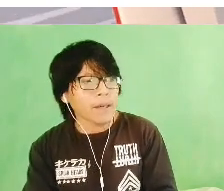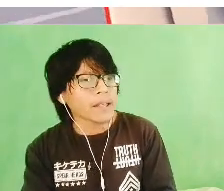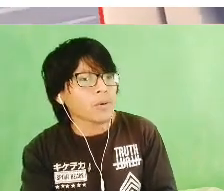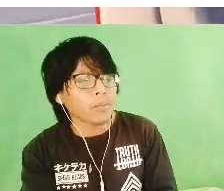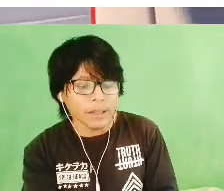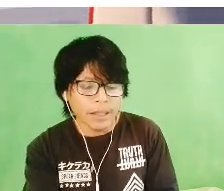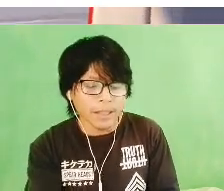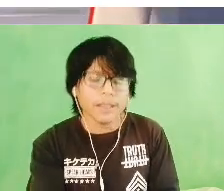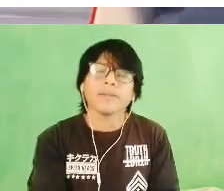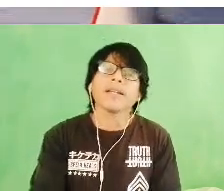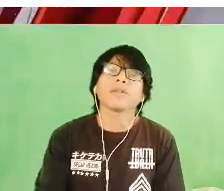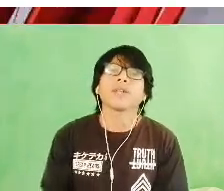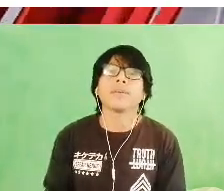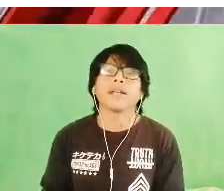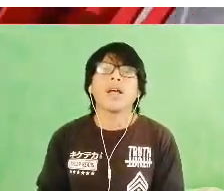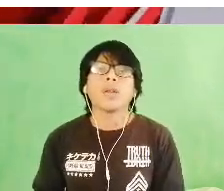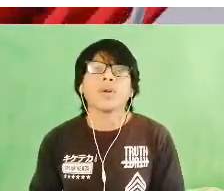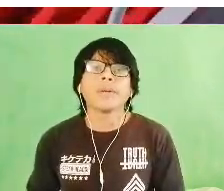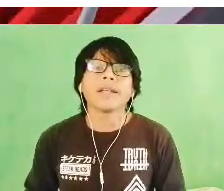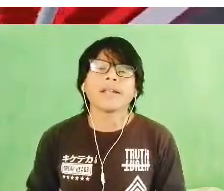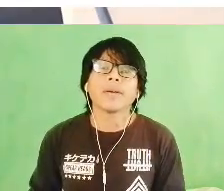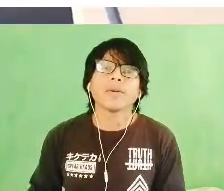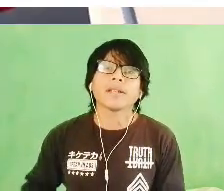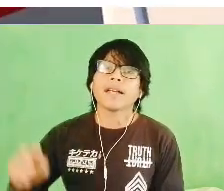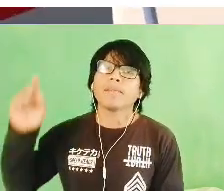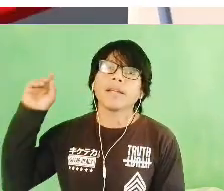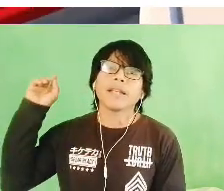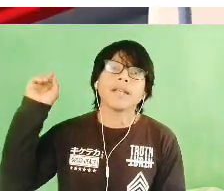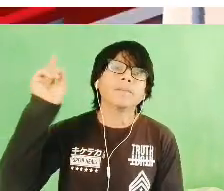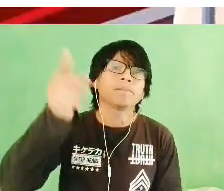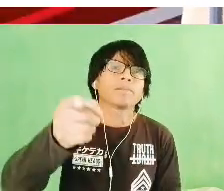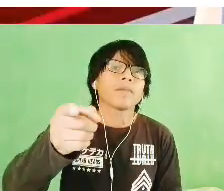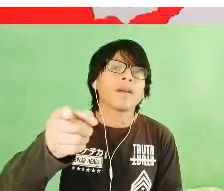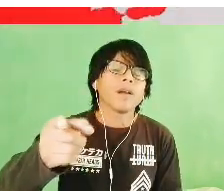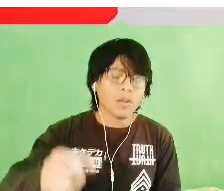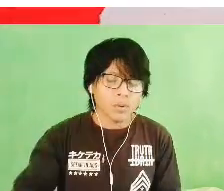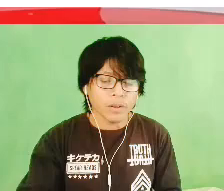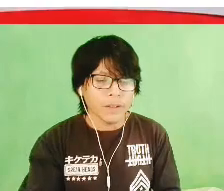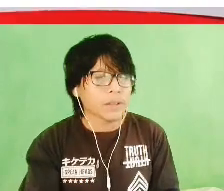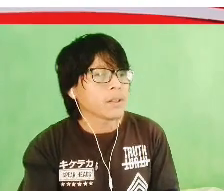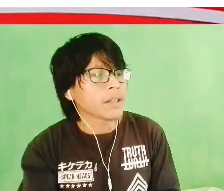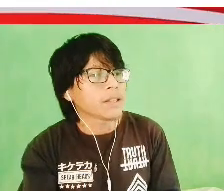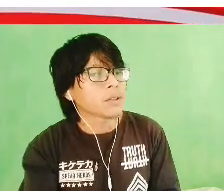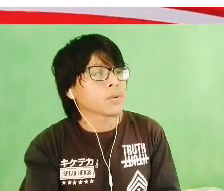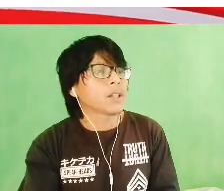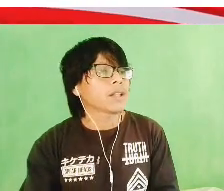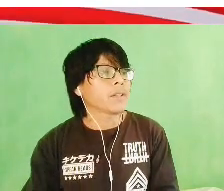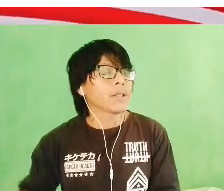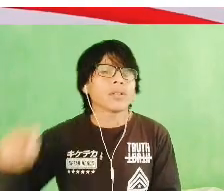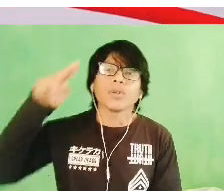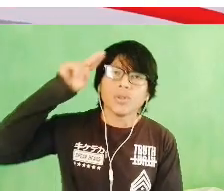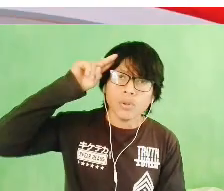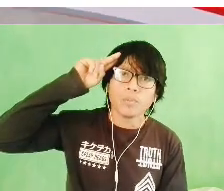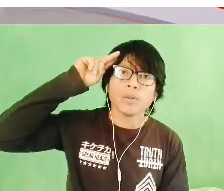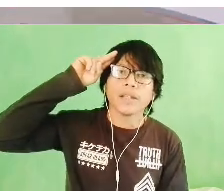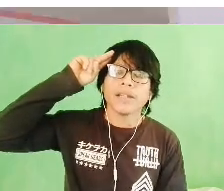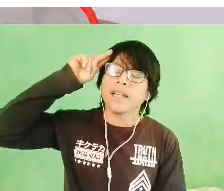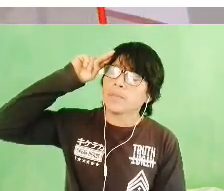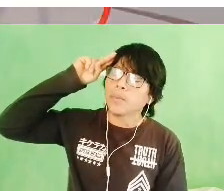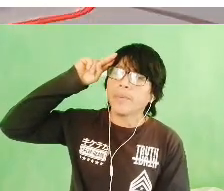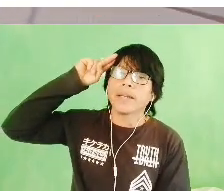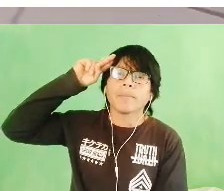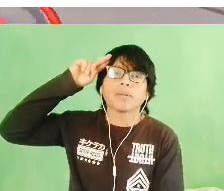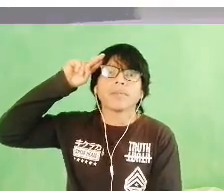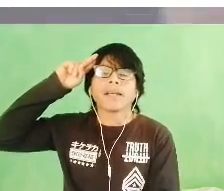video, compartan, comenten, y si se van a suscribir, no olviden de activar lo que es la campanita de notificaciones. Así es, ustedes ya saben quién soy, yo soy Opinión